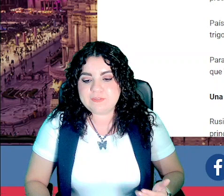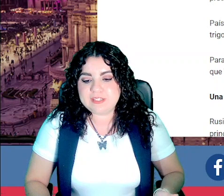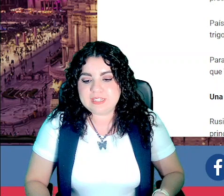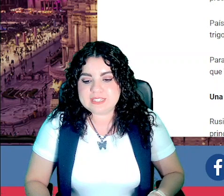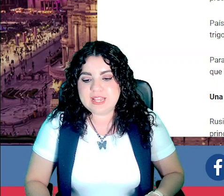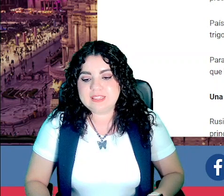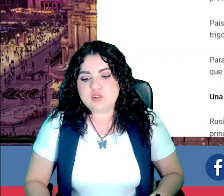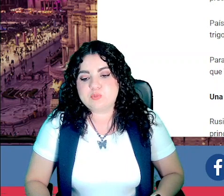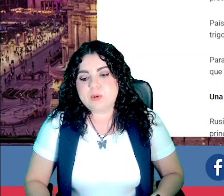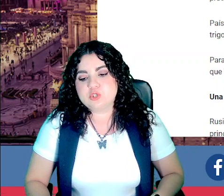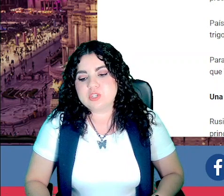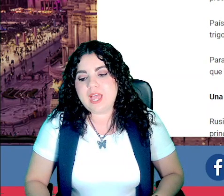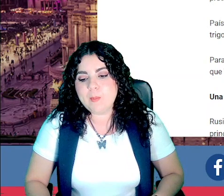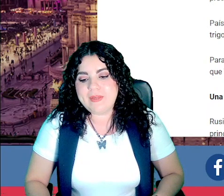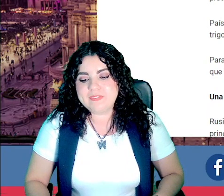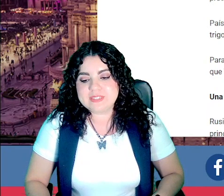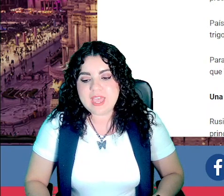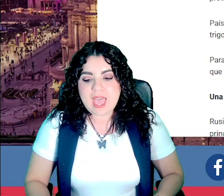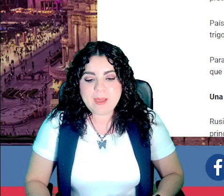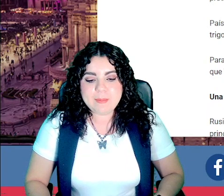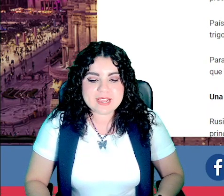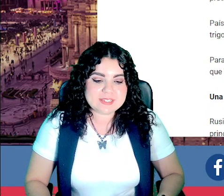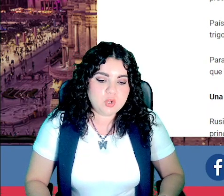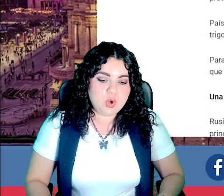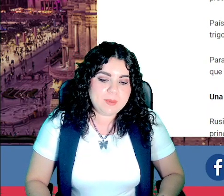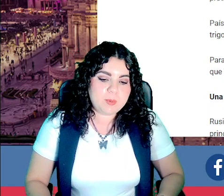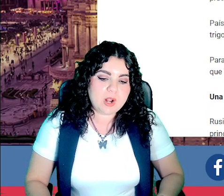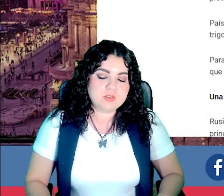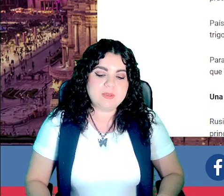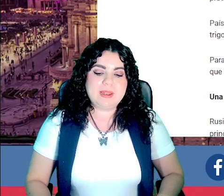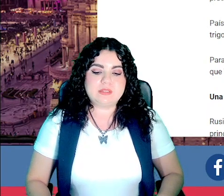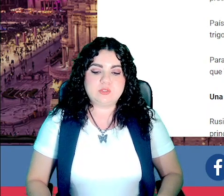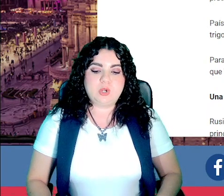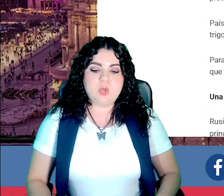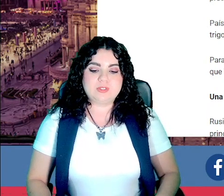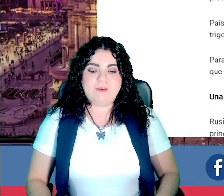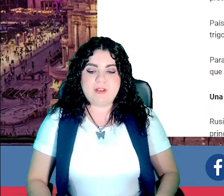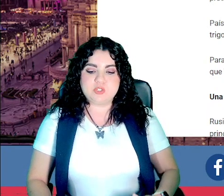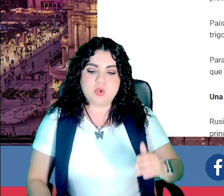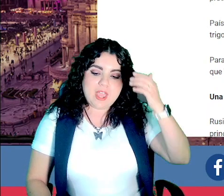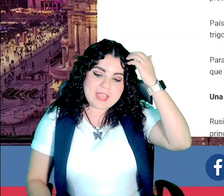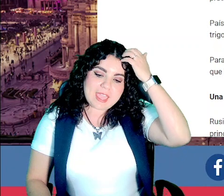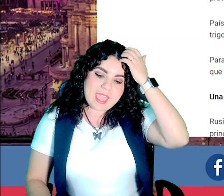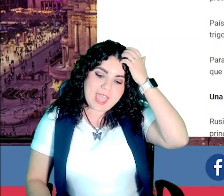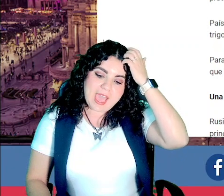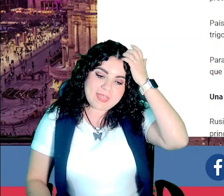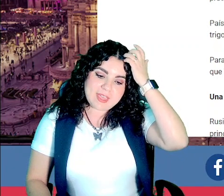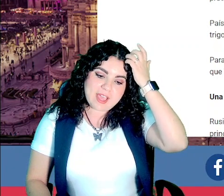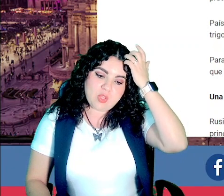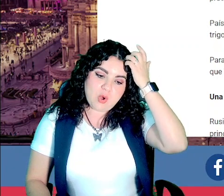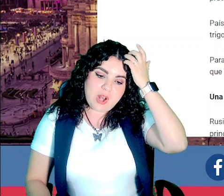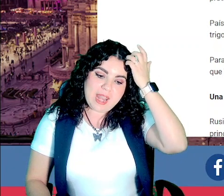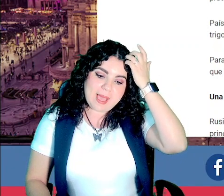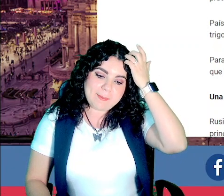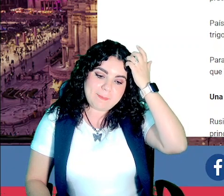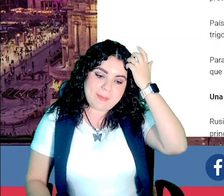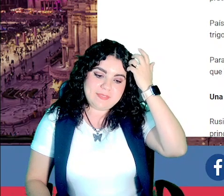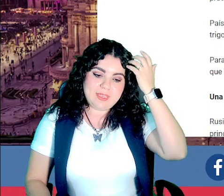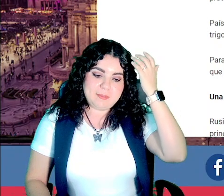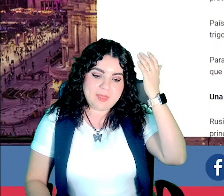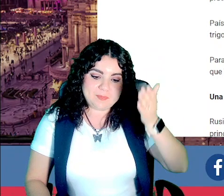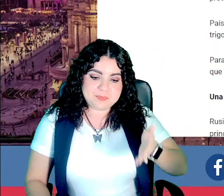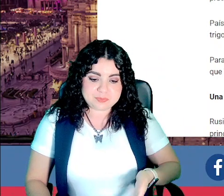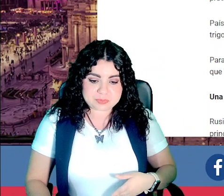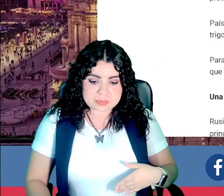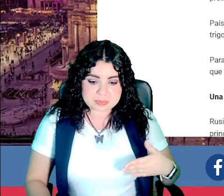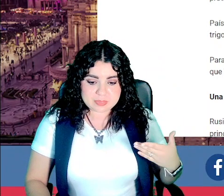hasta fertilizantes, los precios galopantes amenazan con empeorar los niveles históricos de inflación que ha dejado la